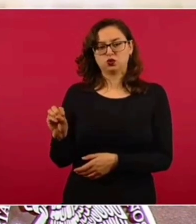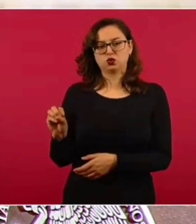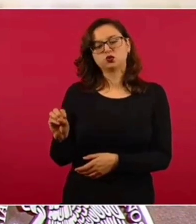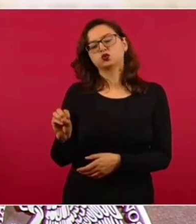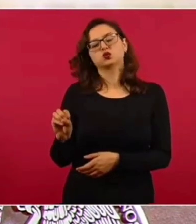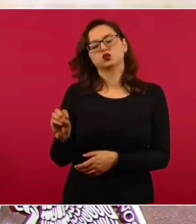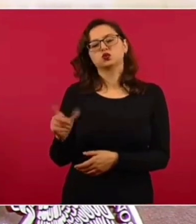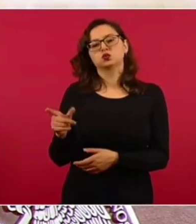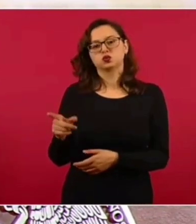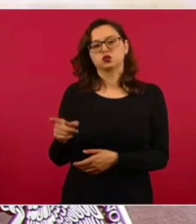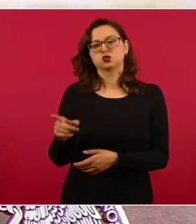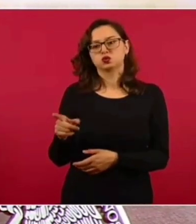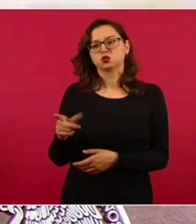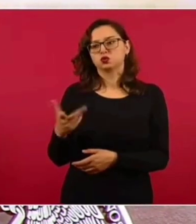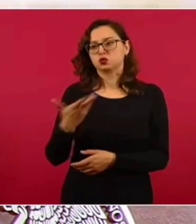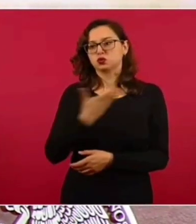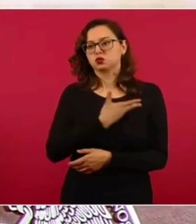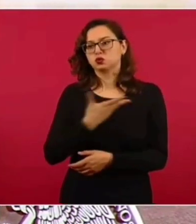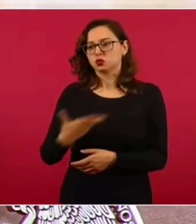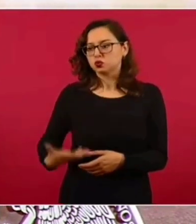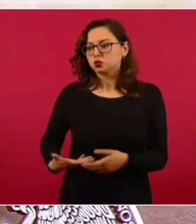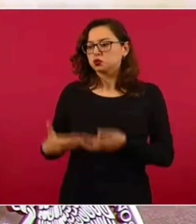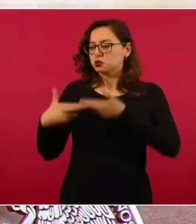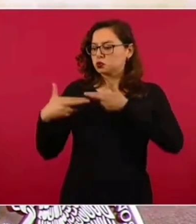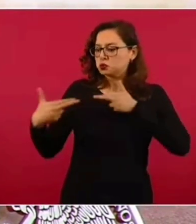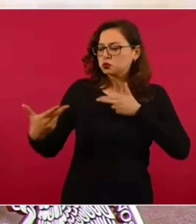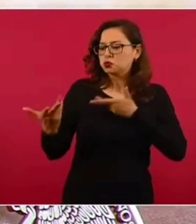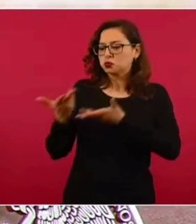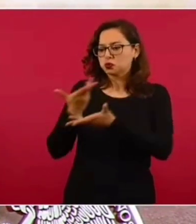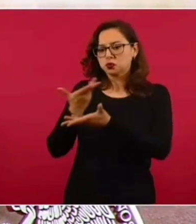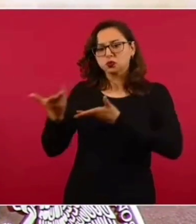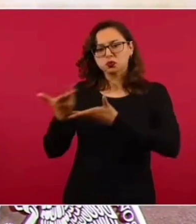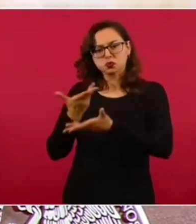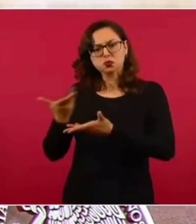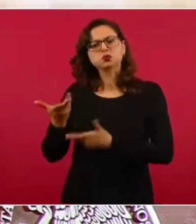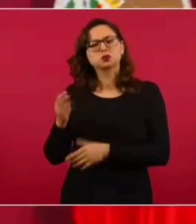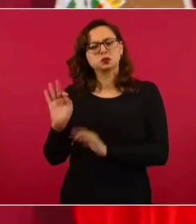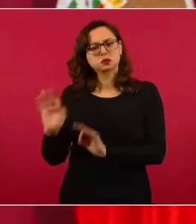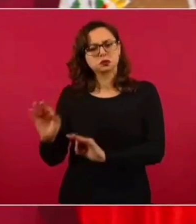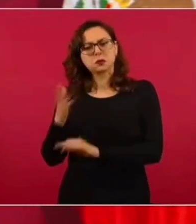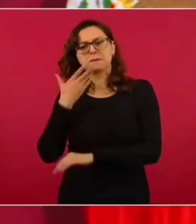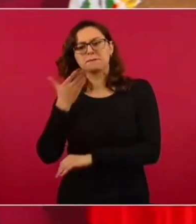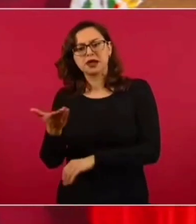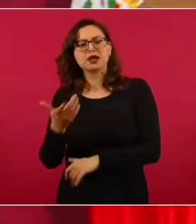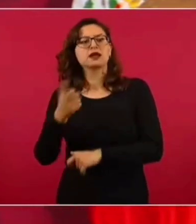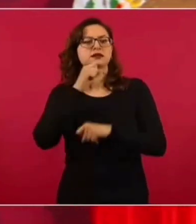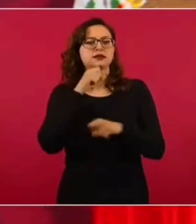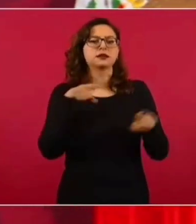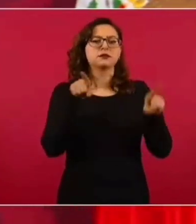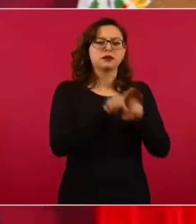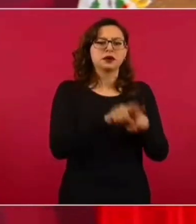Y es muy buena la relación con el presidente del Perú,